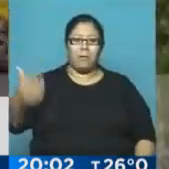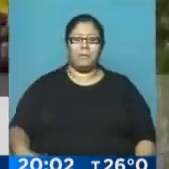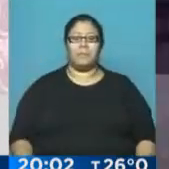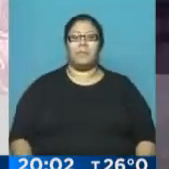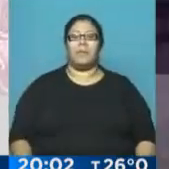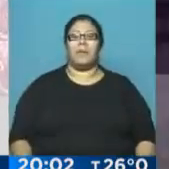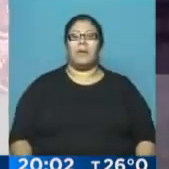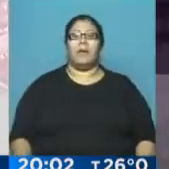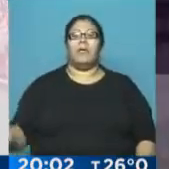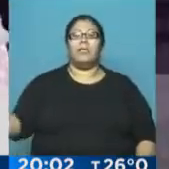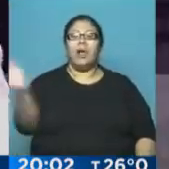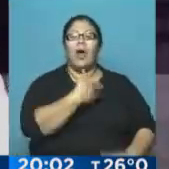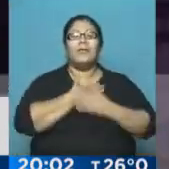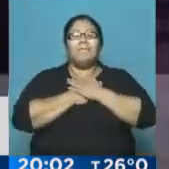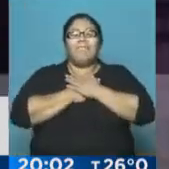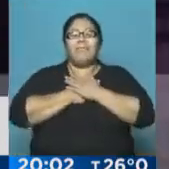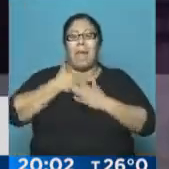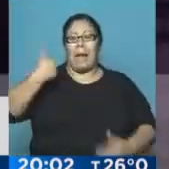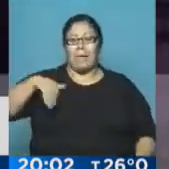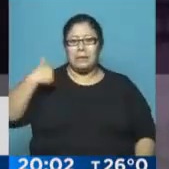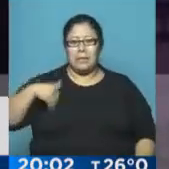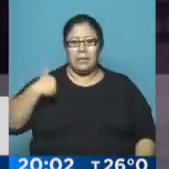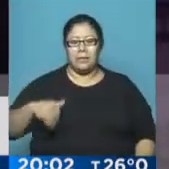Queridos compatriotas.